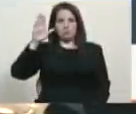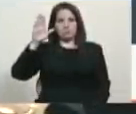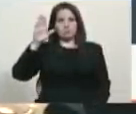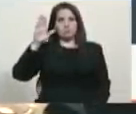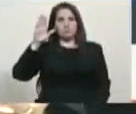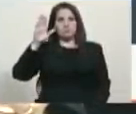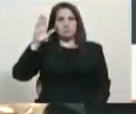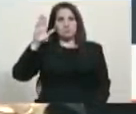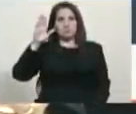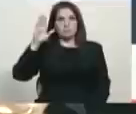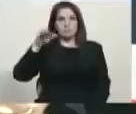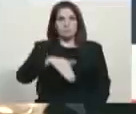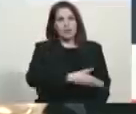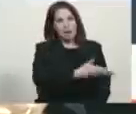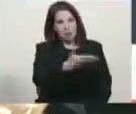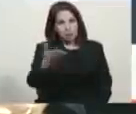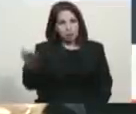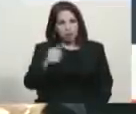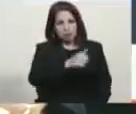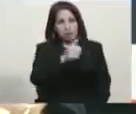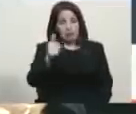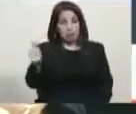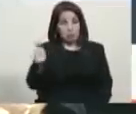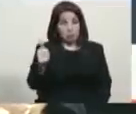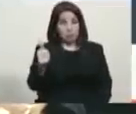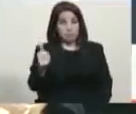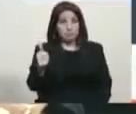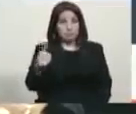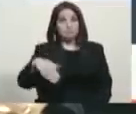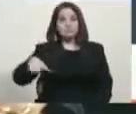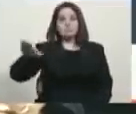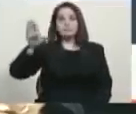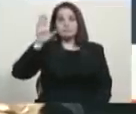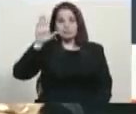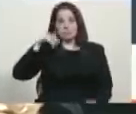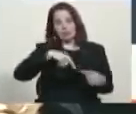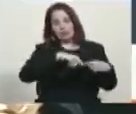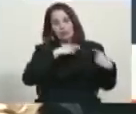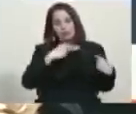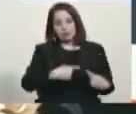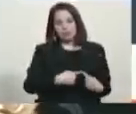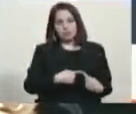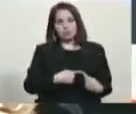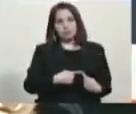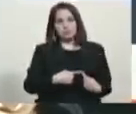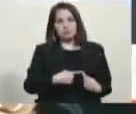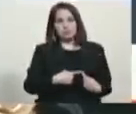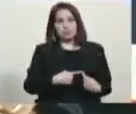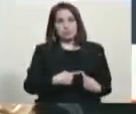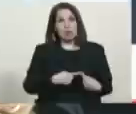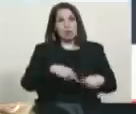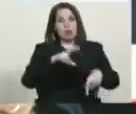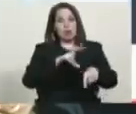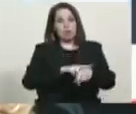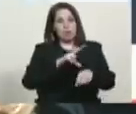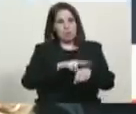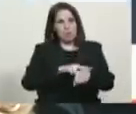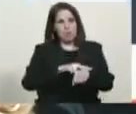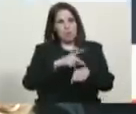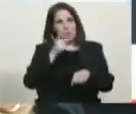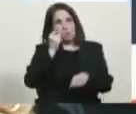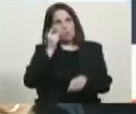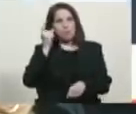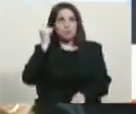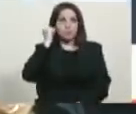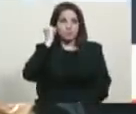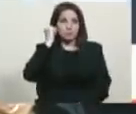vamos a juramentar para que ustedes se lleven su juramento en el corazón como médicas y